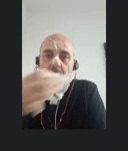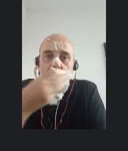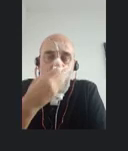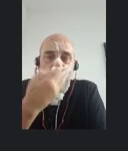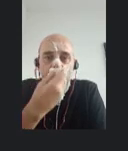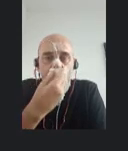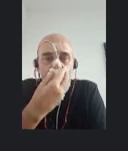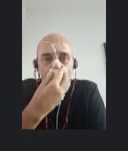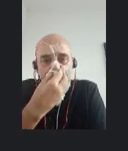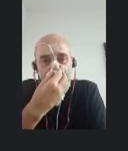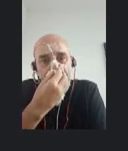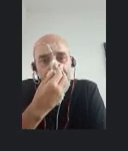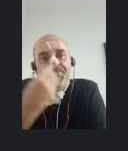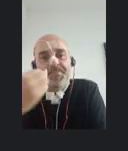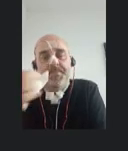Cuando